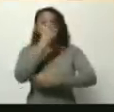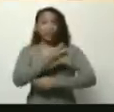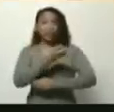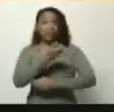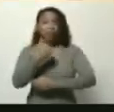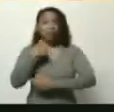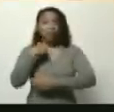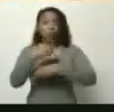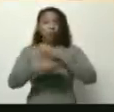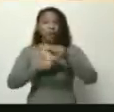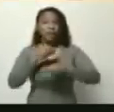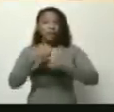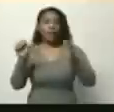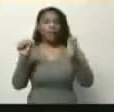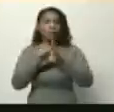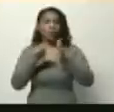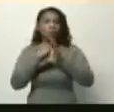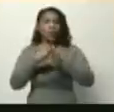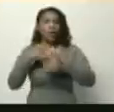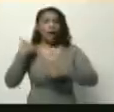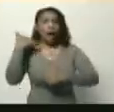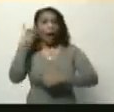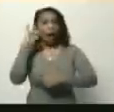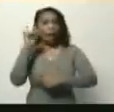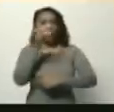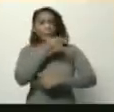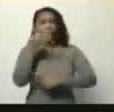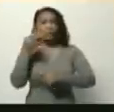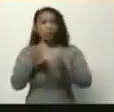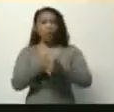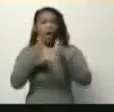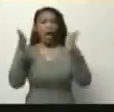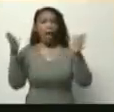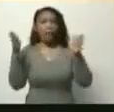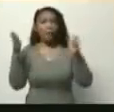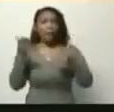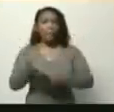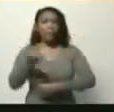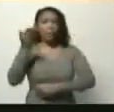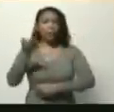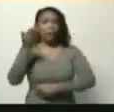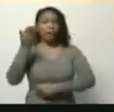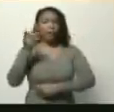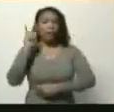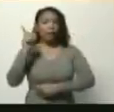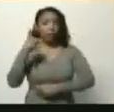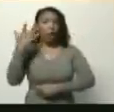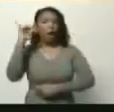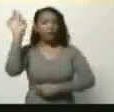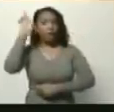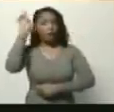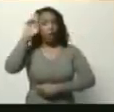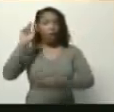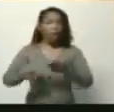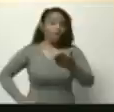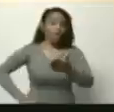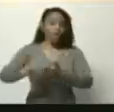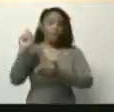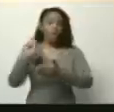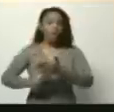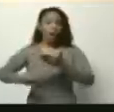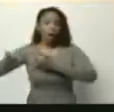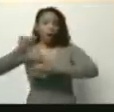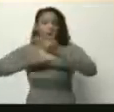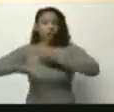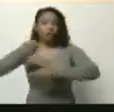hecho, donde hemos tenido grandes éxitos. Por eso el ayatolá tiene razón cuando afirma que las relaciones